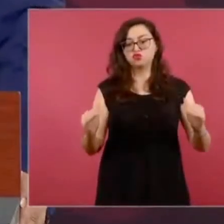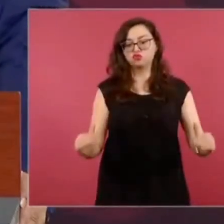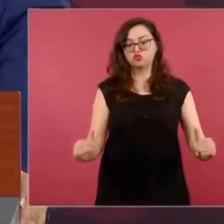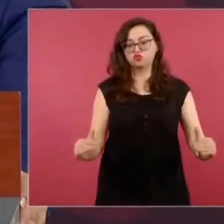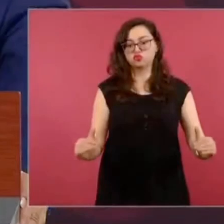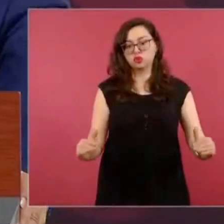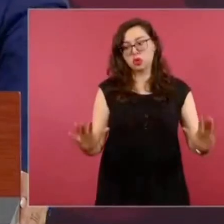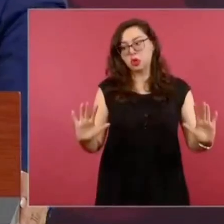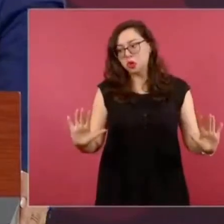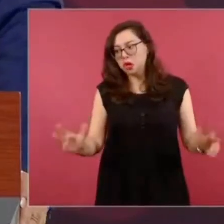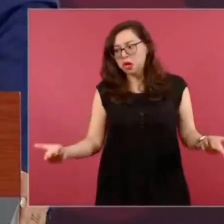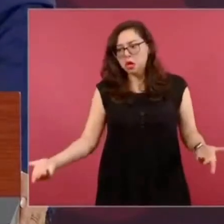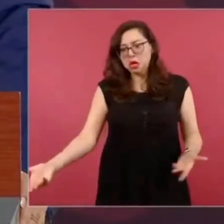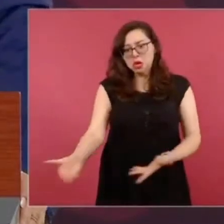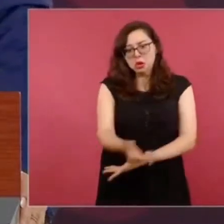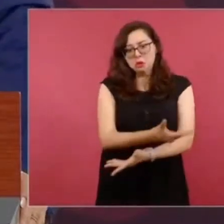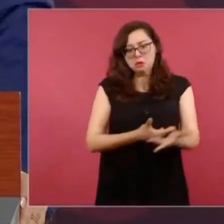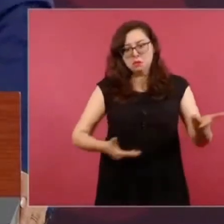funcionarios, ¿no?,